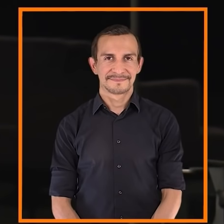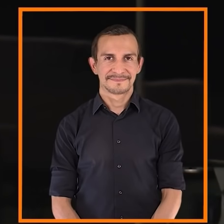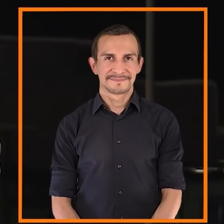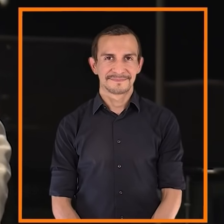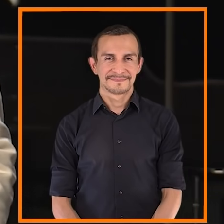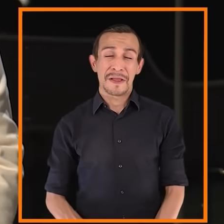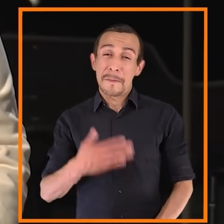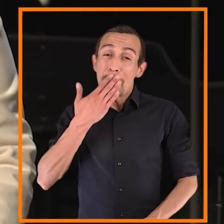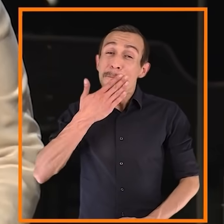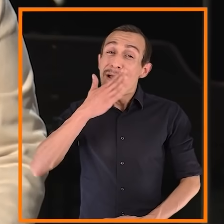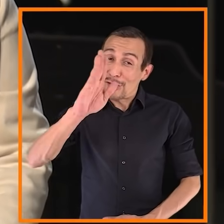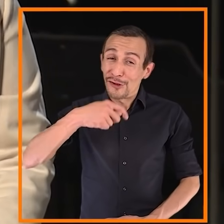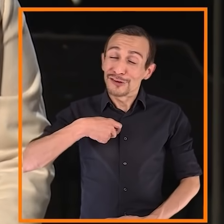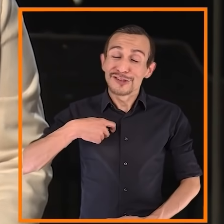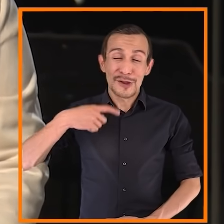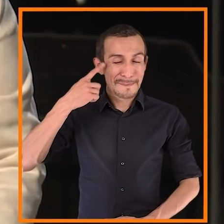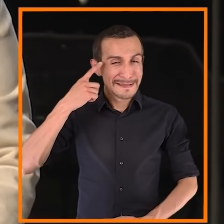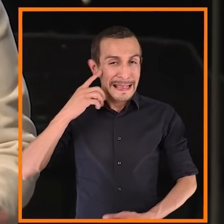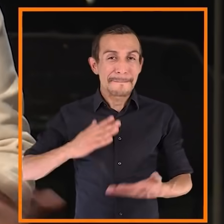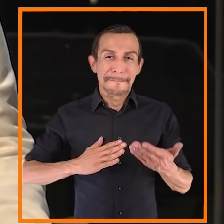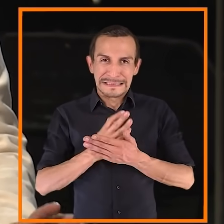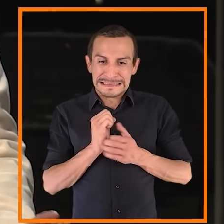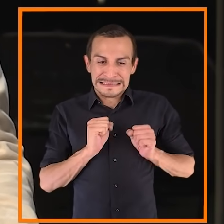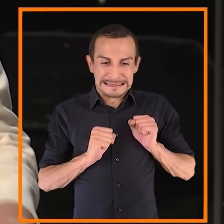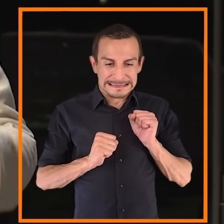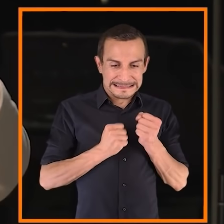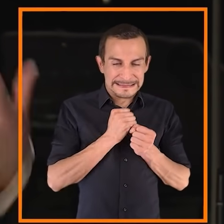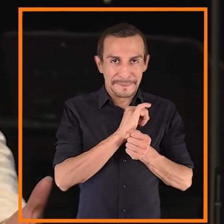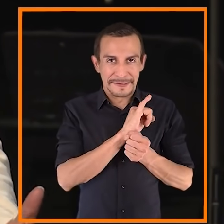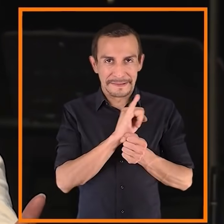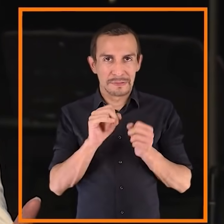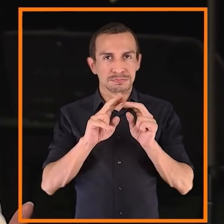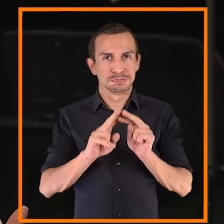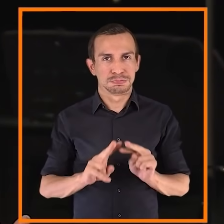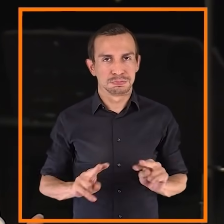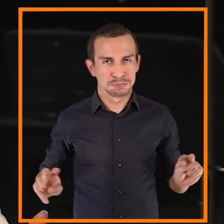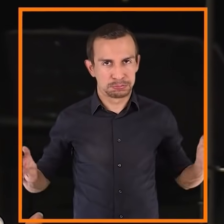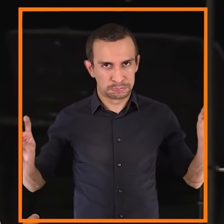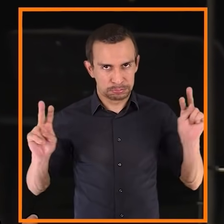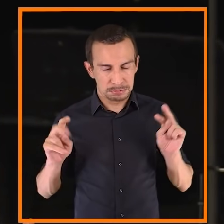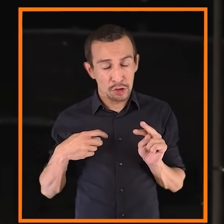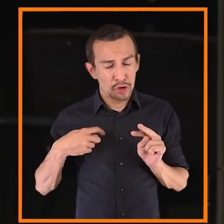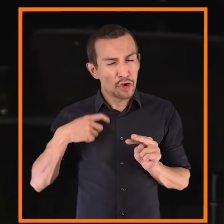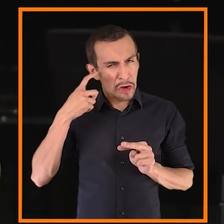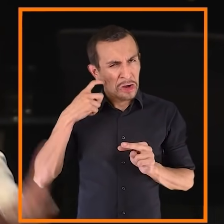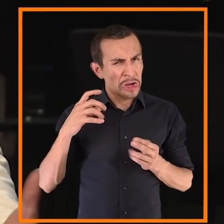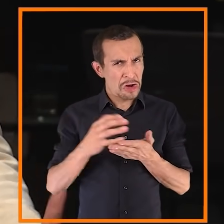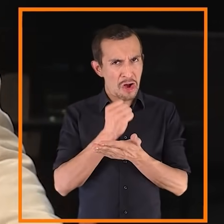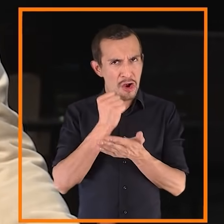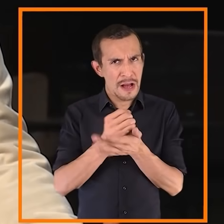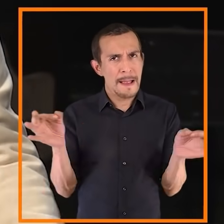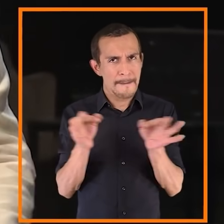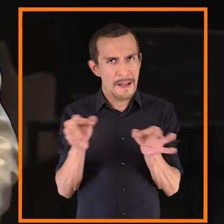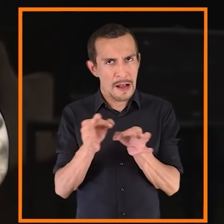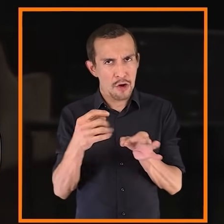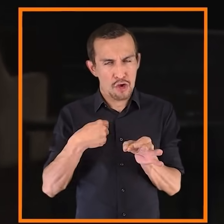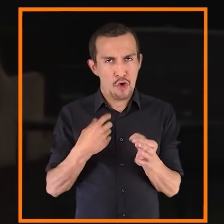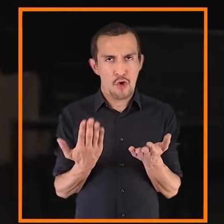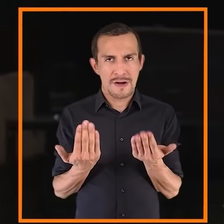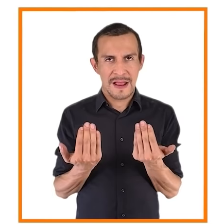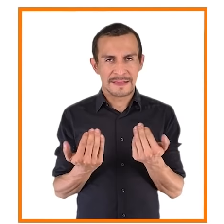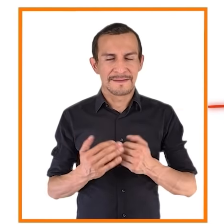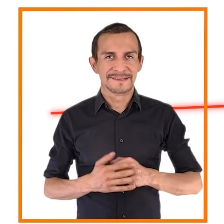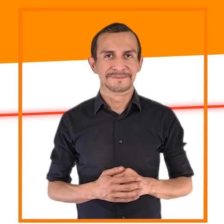Gracias. Bastante mejor de lo que yo pensé. Empecé nerviosa, pero luego me relajé y creo que logré explicar lo que yo